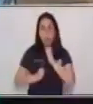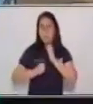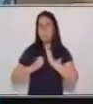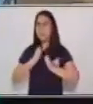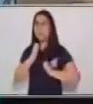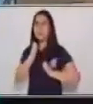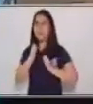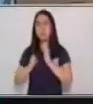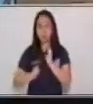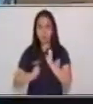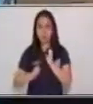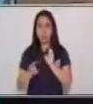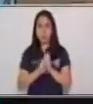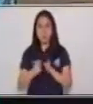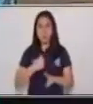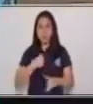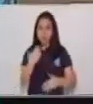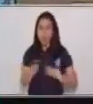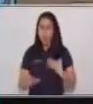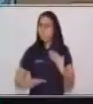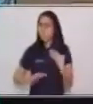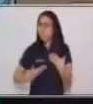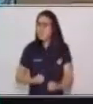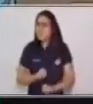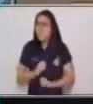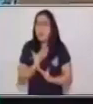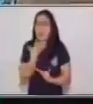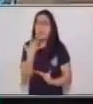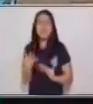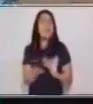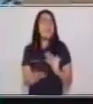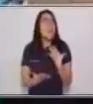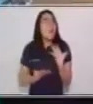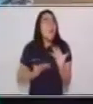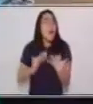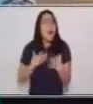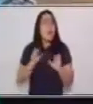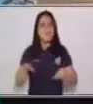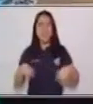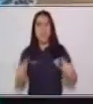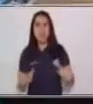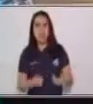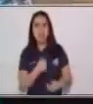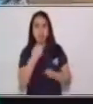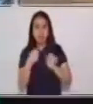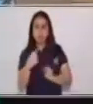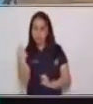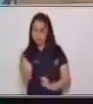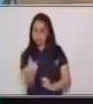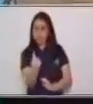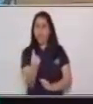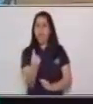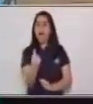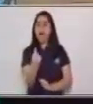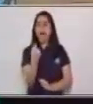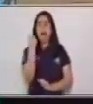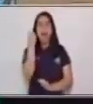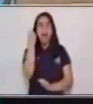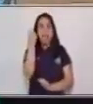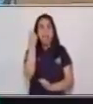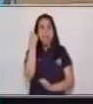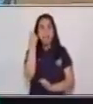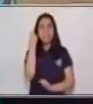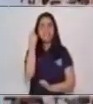sentir, ¿verdad? Esa es la función principal de un poema. Y un poema consta de